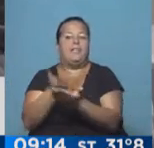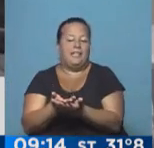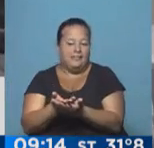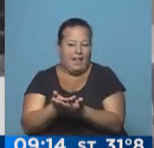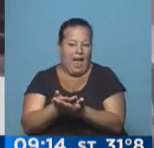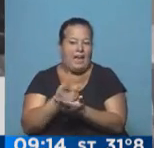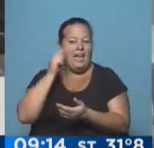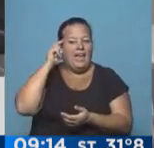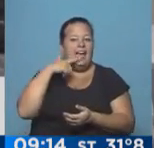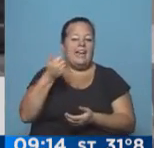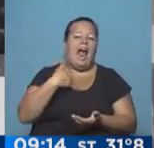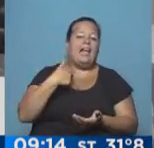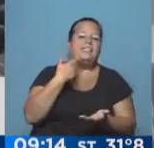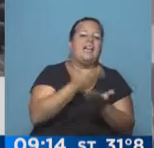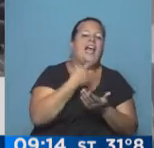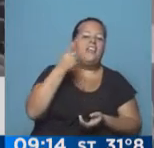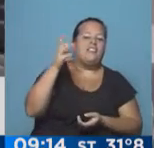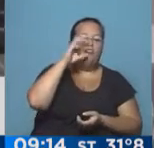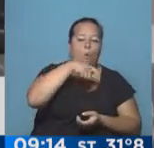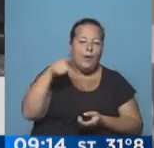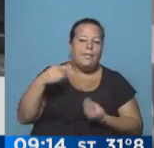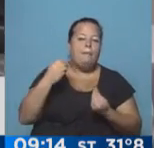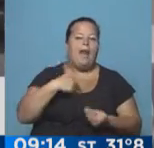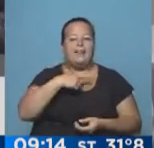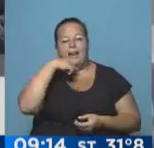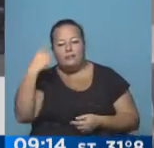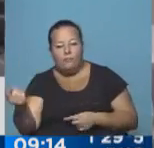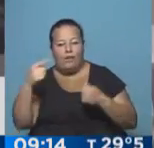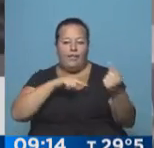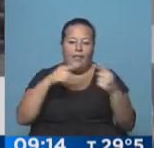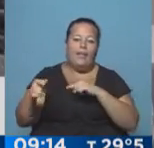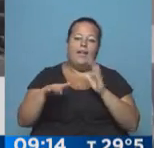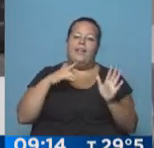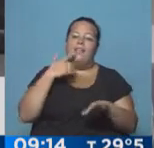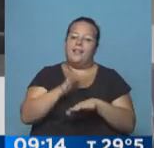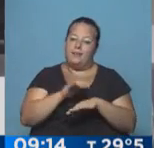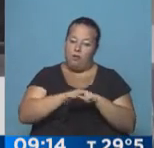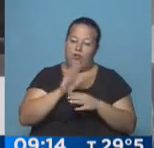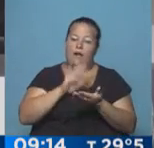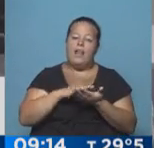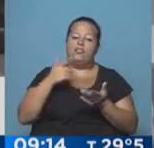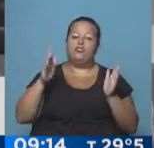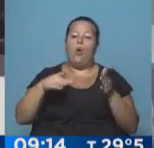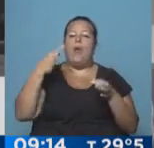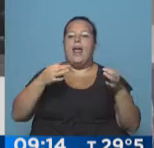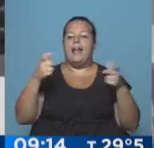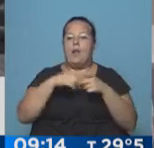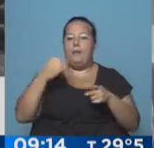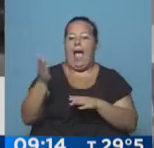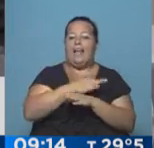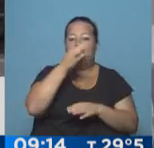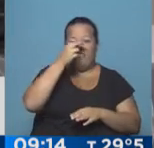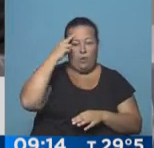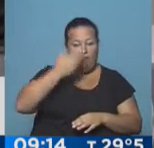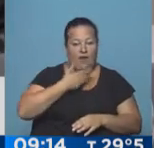ingresa a la argentina que es lo que dije nos guste para que argentina responda se está comprometiendo dentro de las extraordinarias 60 el 21 de febrero